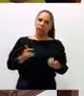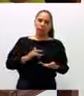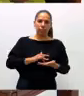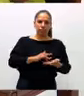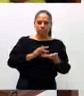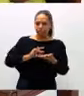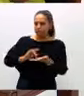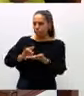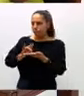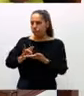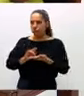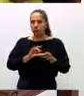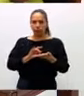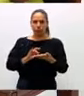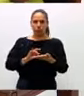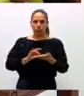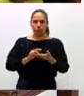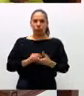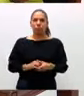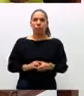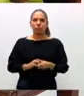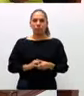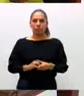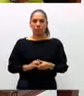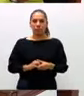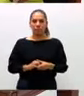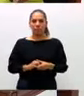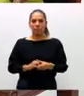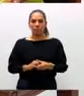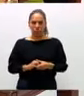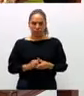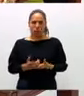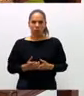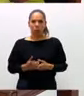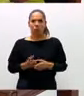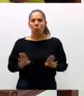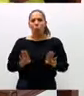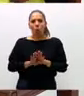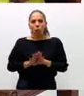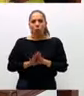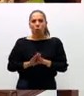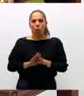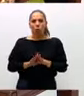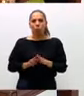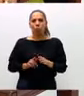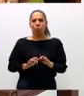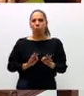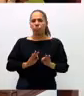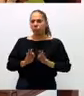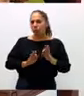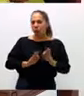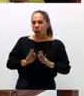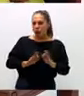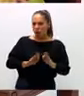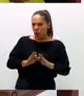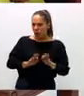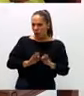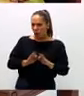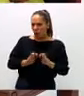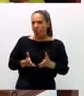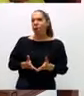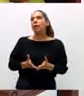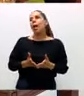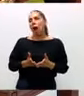mutua. Entonces, punto de partida para trabajar todo el desarrollo de la negociación,